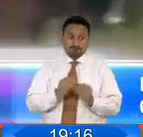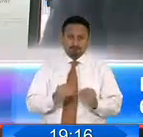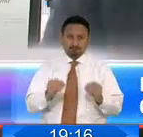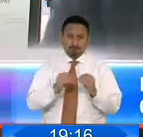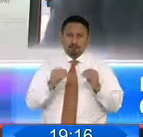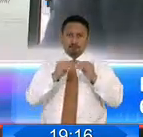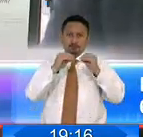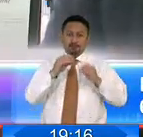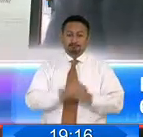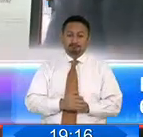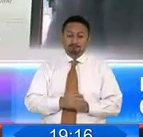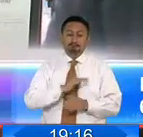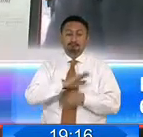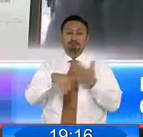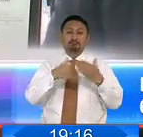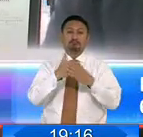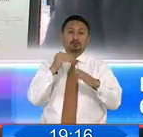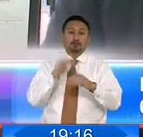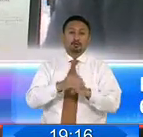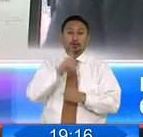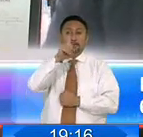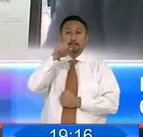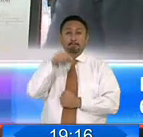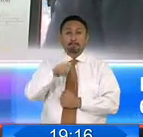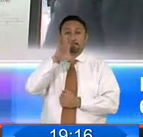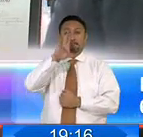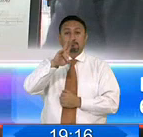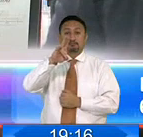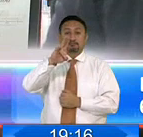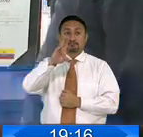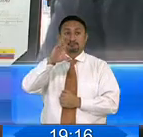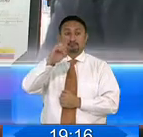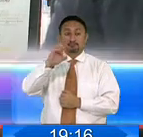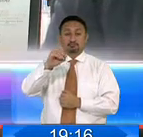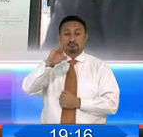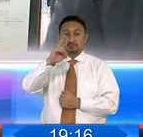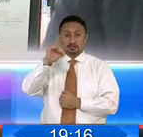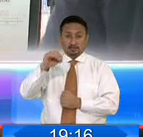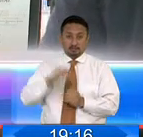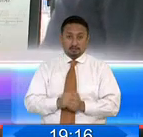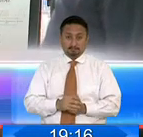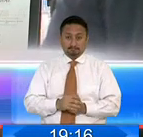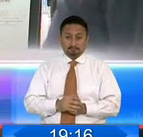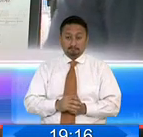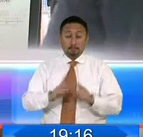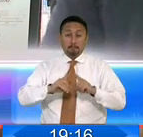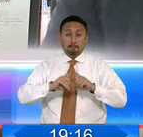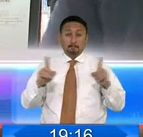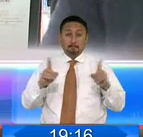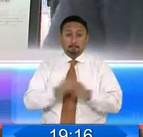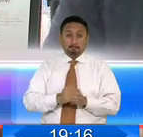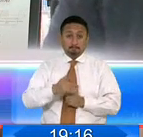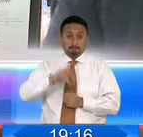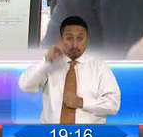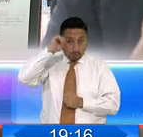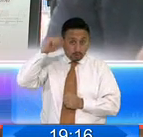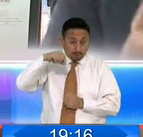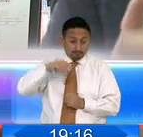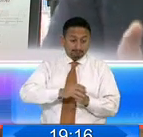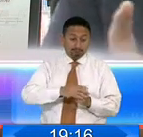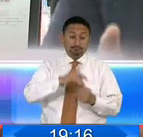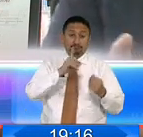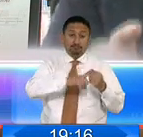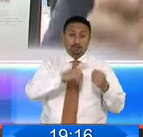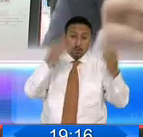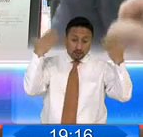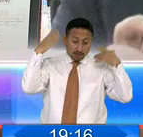a nivel nacional 1770 fiestas clandestinas sin embargo no olvidemos que hay ciudades como quito